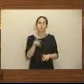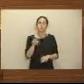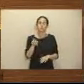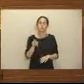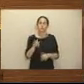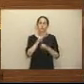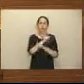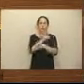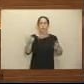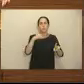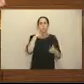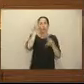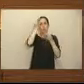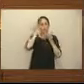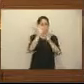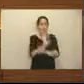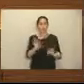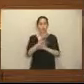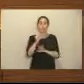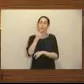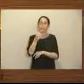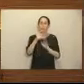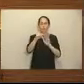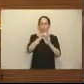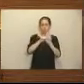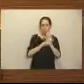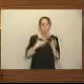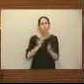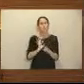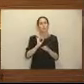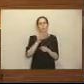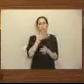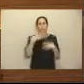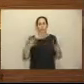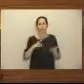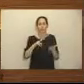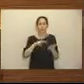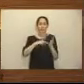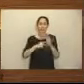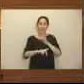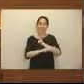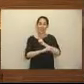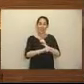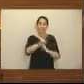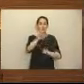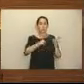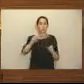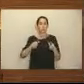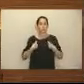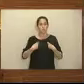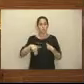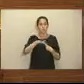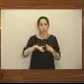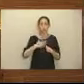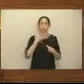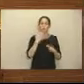ningún anuncio concreto, usted mismo decía que el abanico de medidas que puede incluir una estrategia demográfica es amplísimo, desde facilitar la